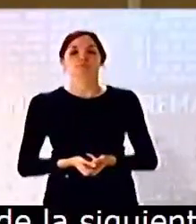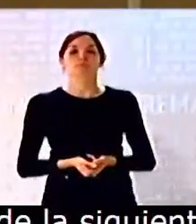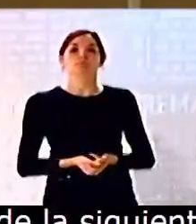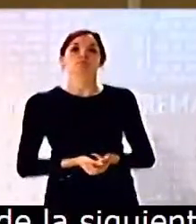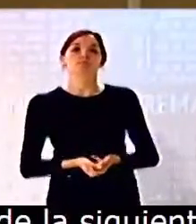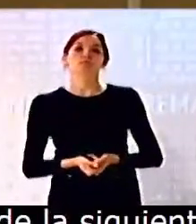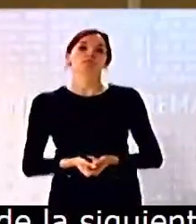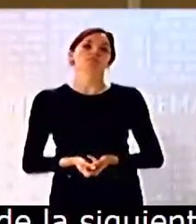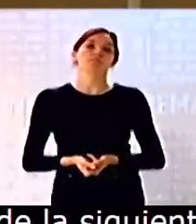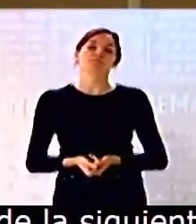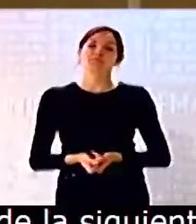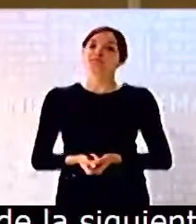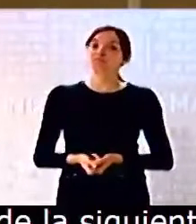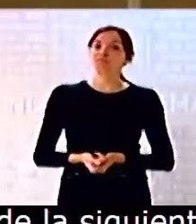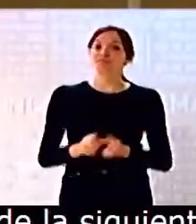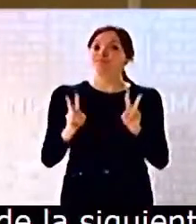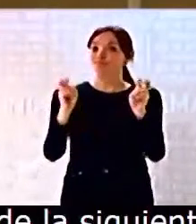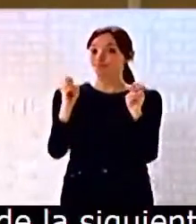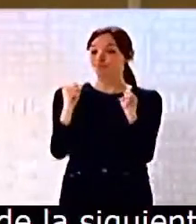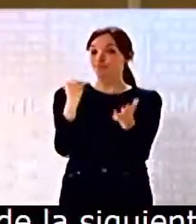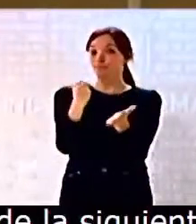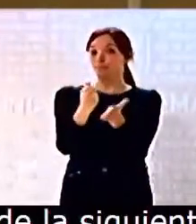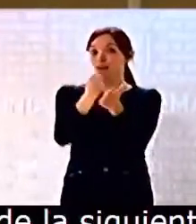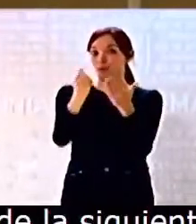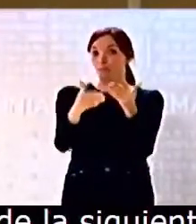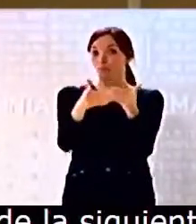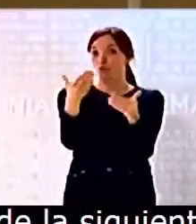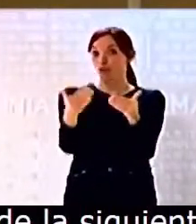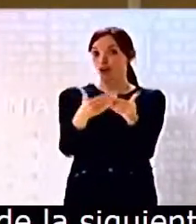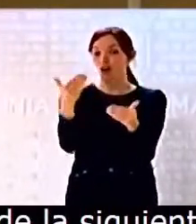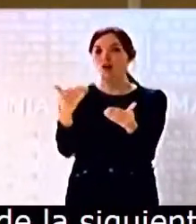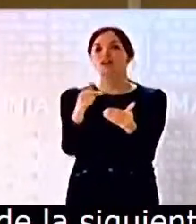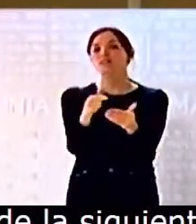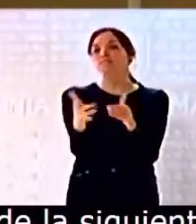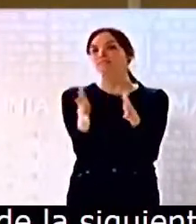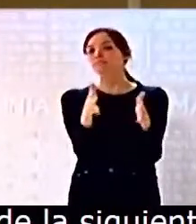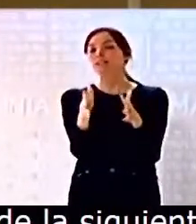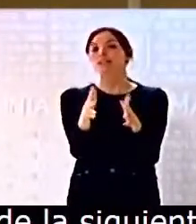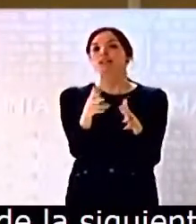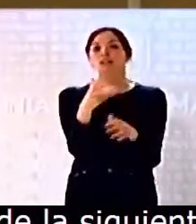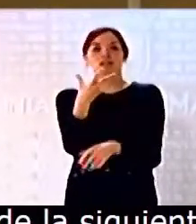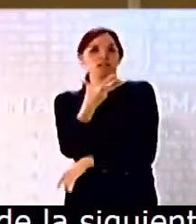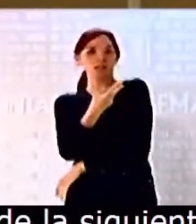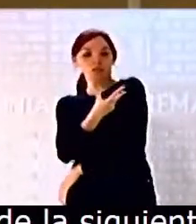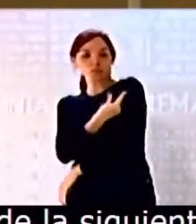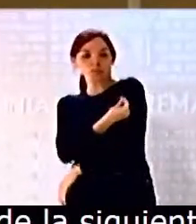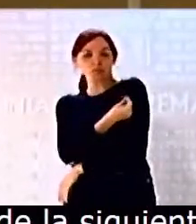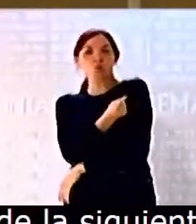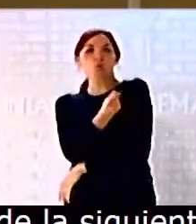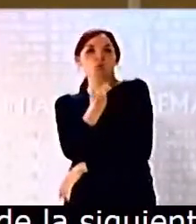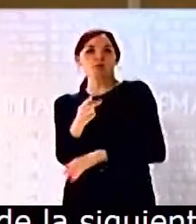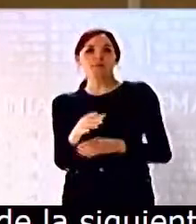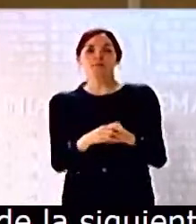En el caso de la vacuna de Moderna, se ha notificado del total de dosis administradas un